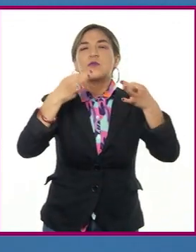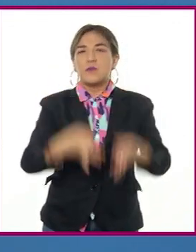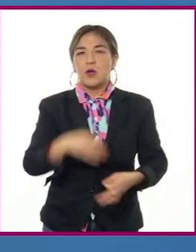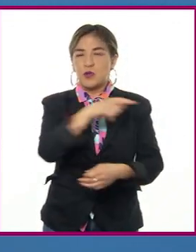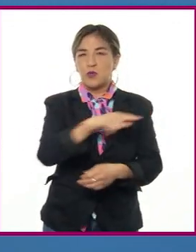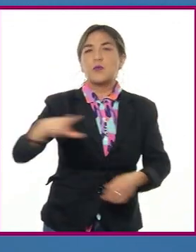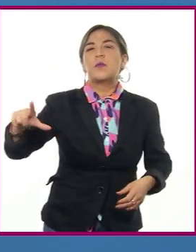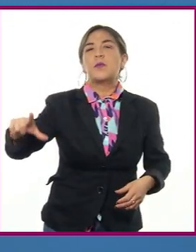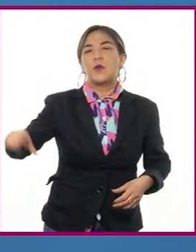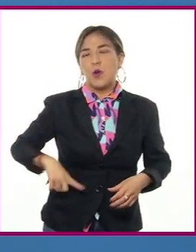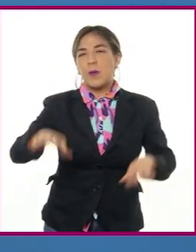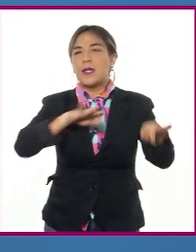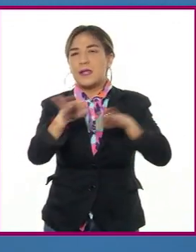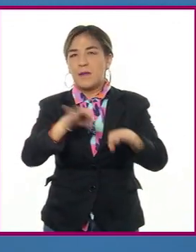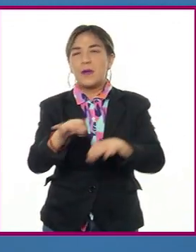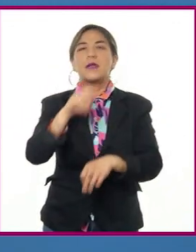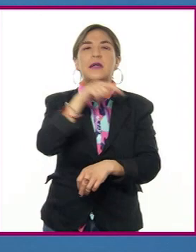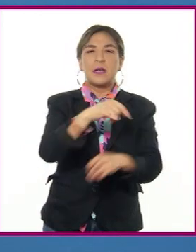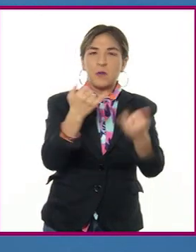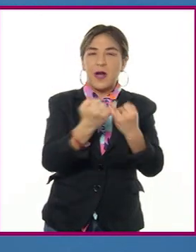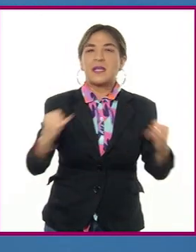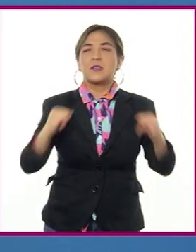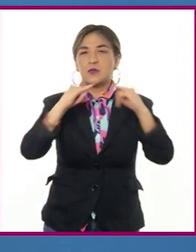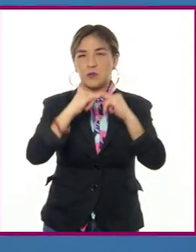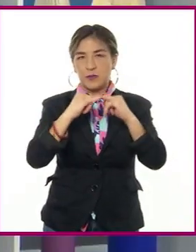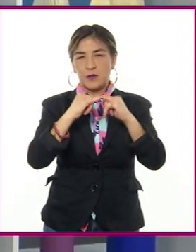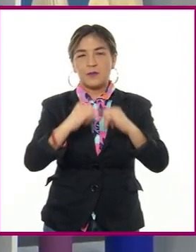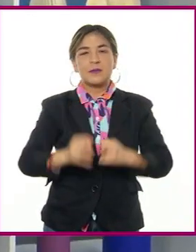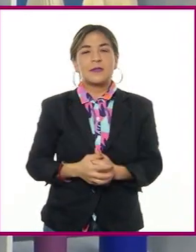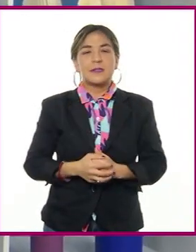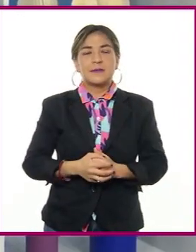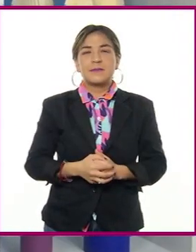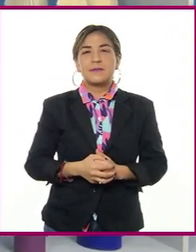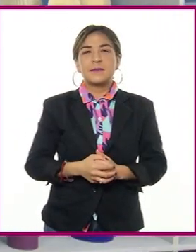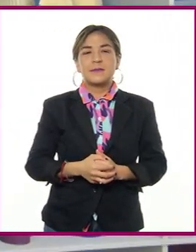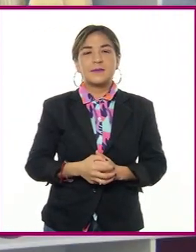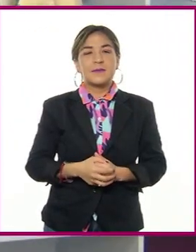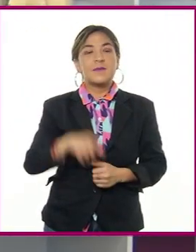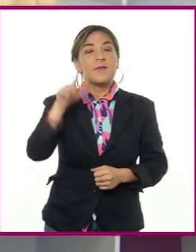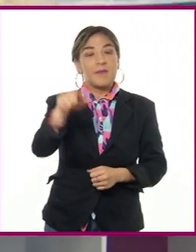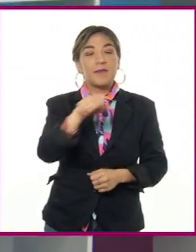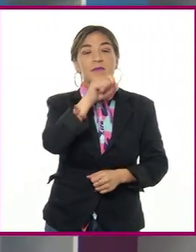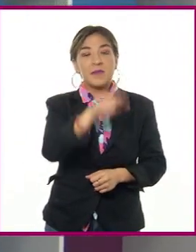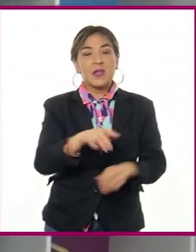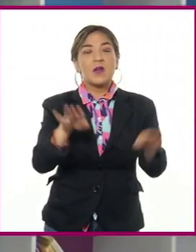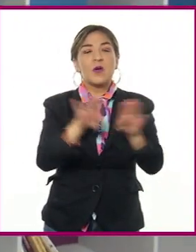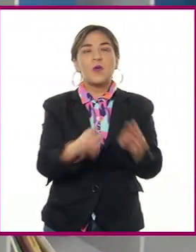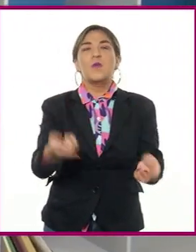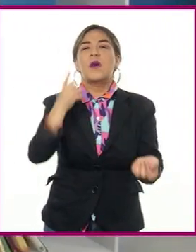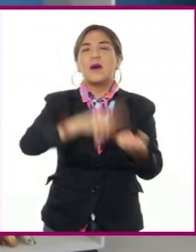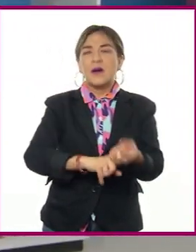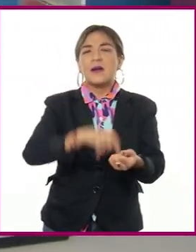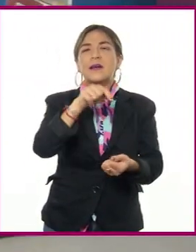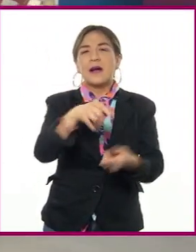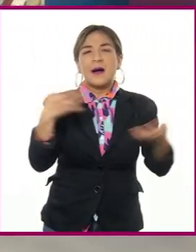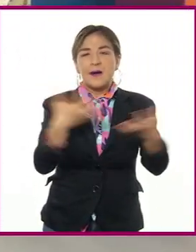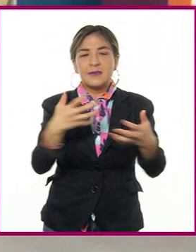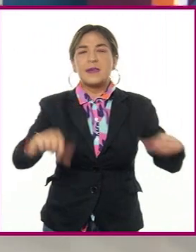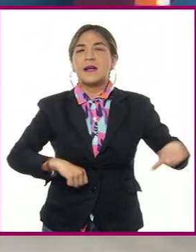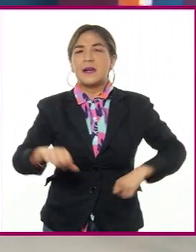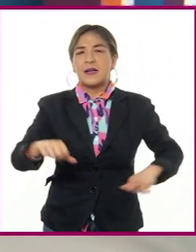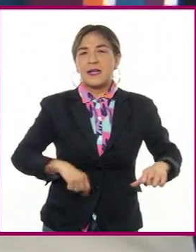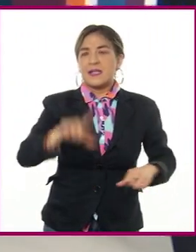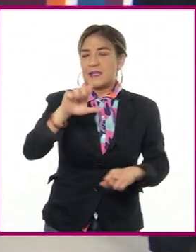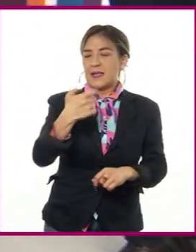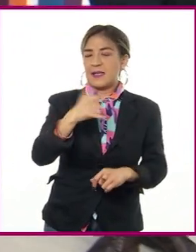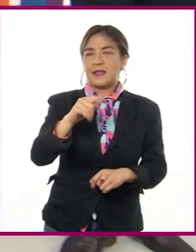los servidores, autoridades e instituciones públicas. Si bien la legitimidad en el actuar del servidor